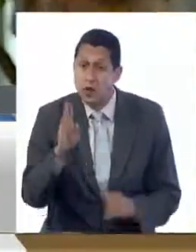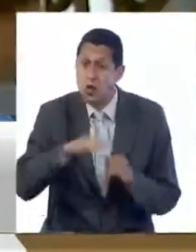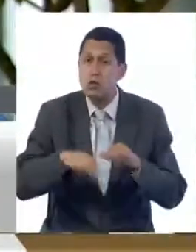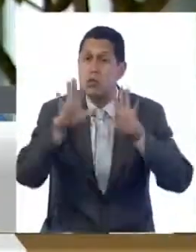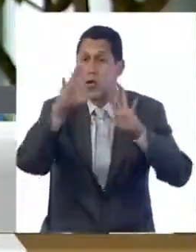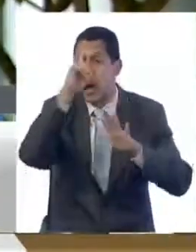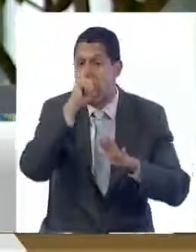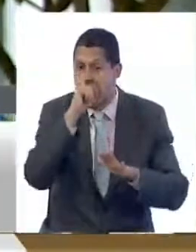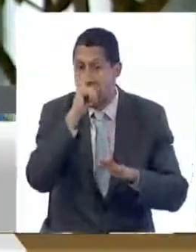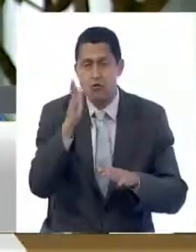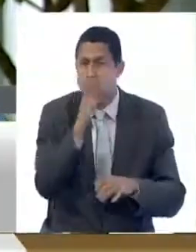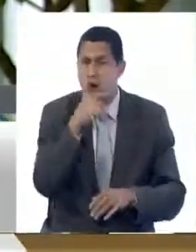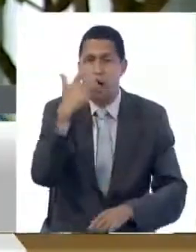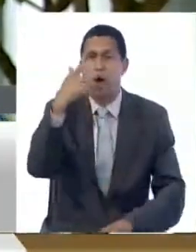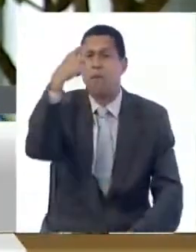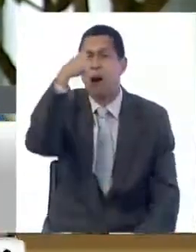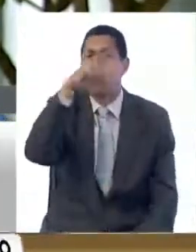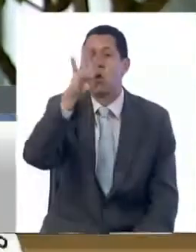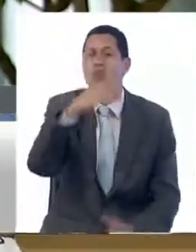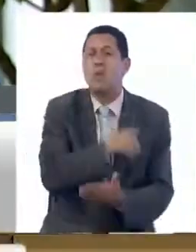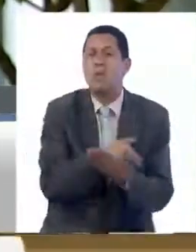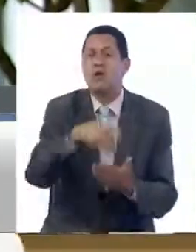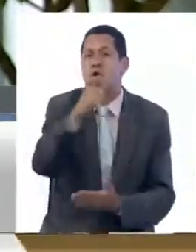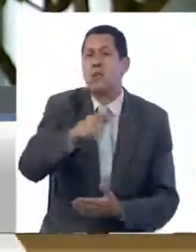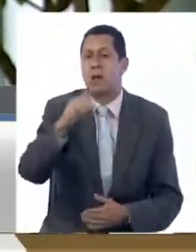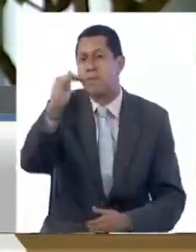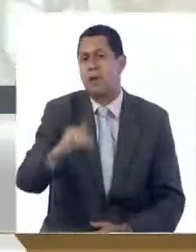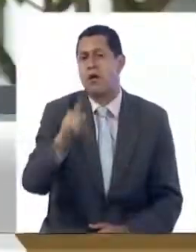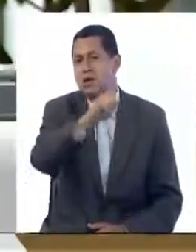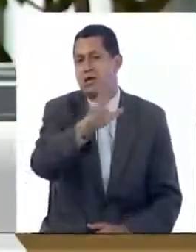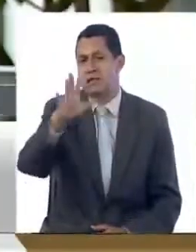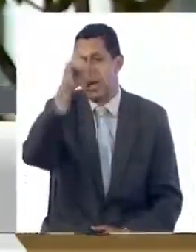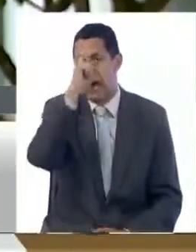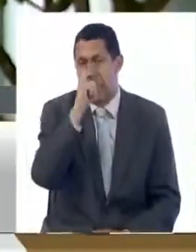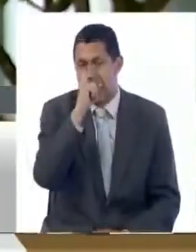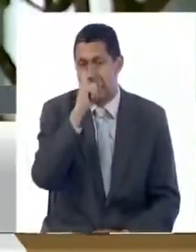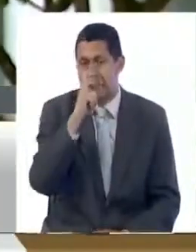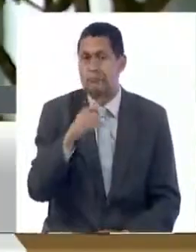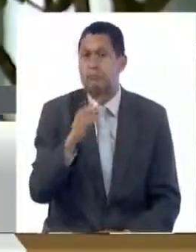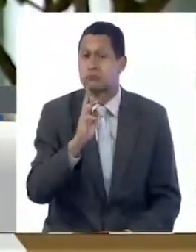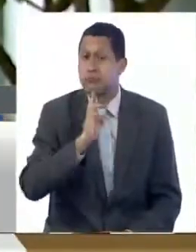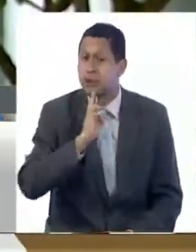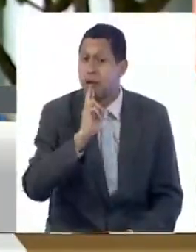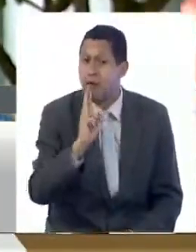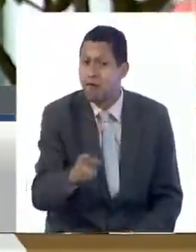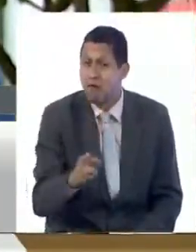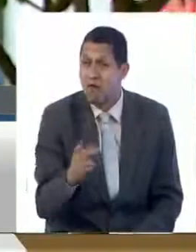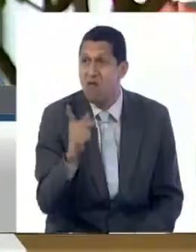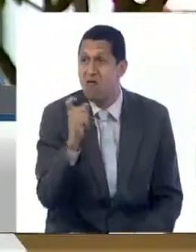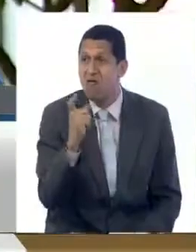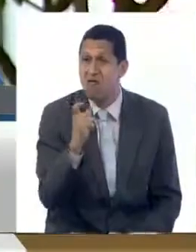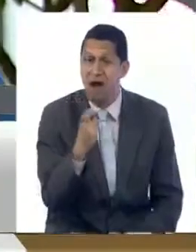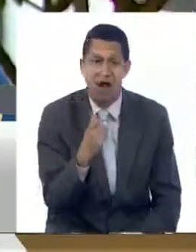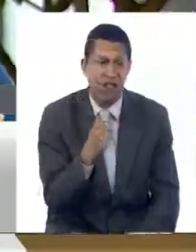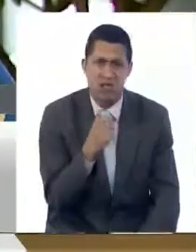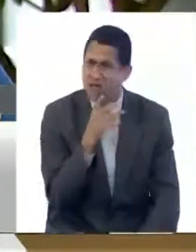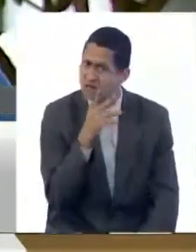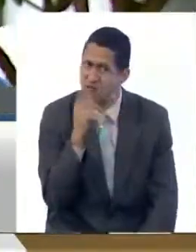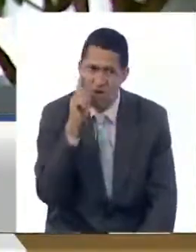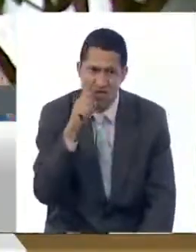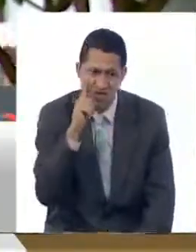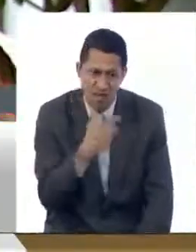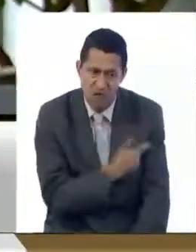10 años se dejaron de vacunar 4 millones de ciudadanos menores de 15 años. Se reporta un caso de falsa vacunación. ¿Qué es un caso de falsa